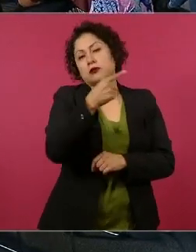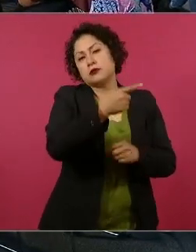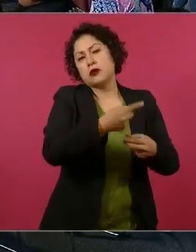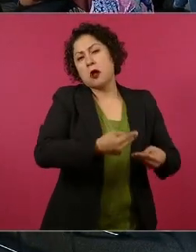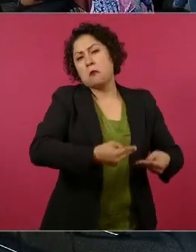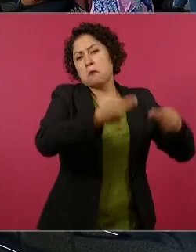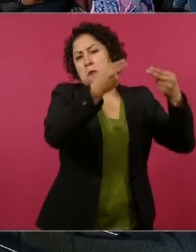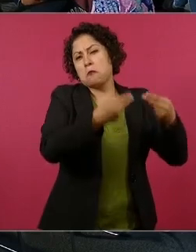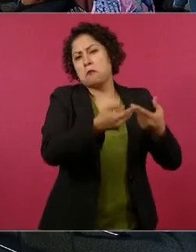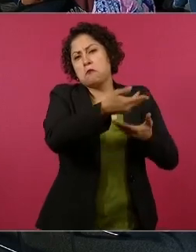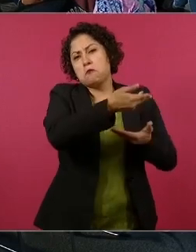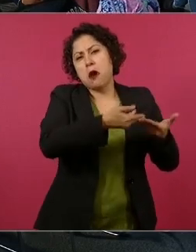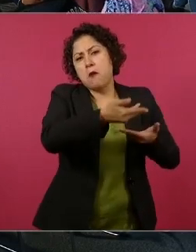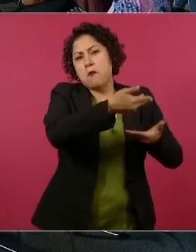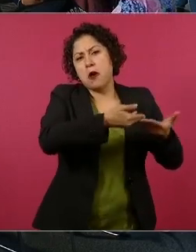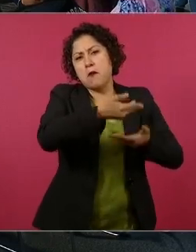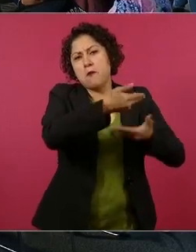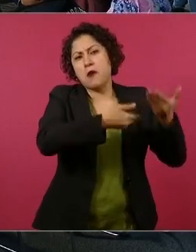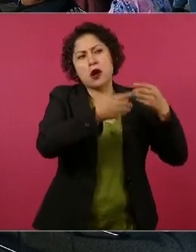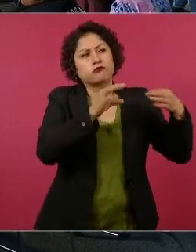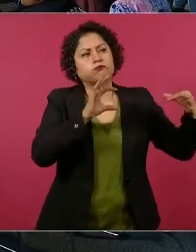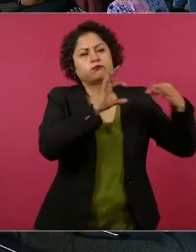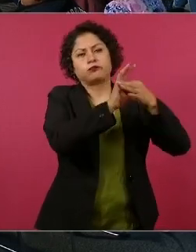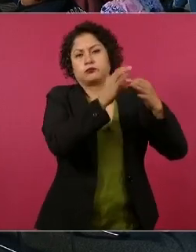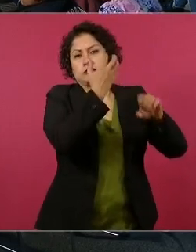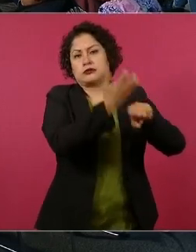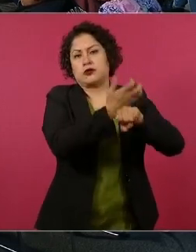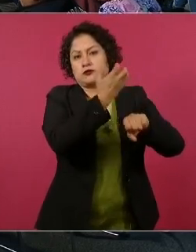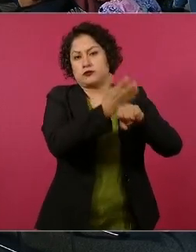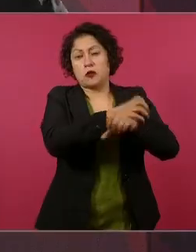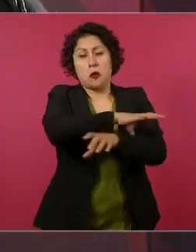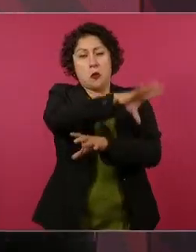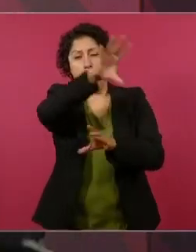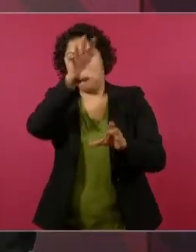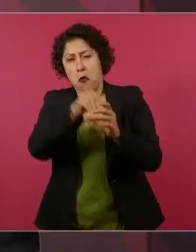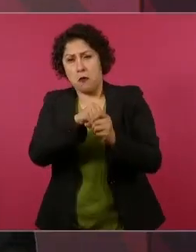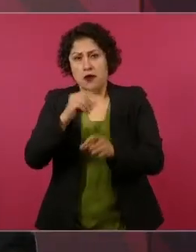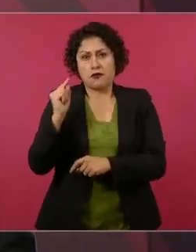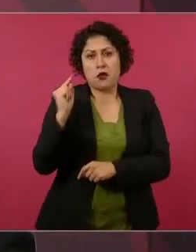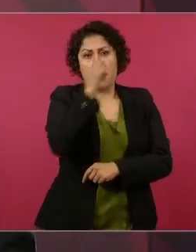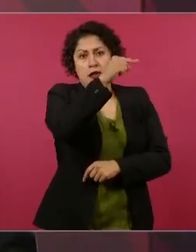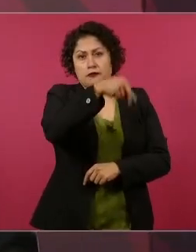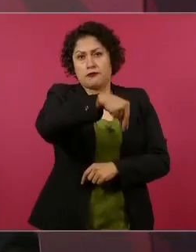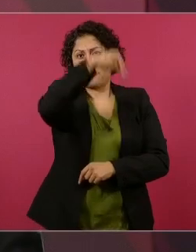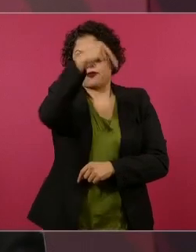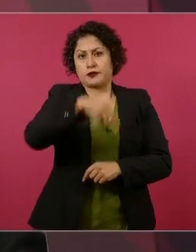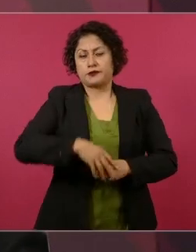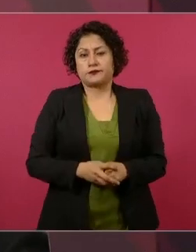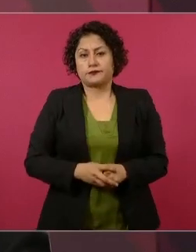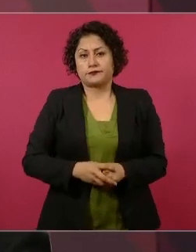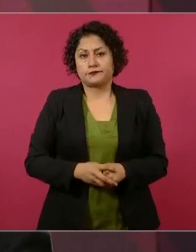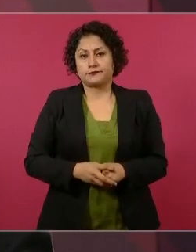de México con Estados Unidos la tenemos en la frontera norte.